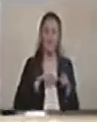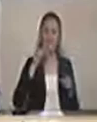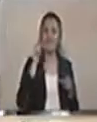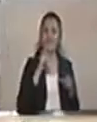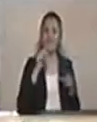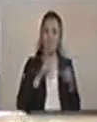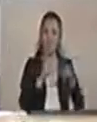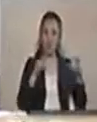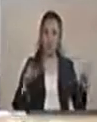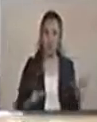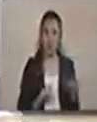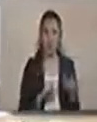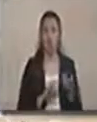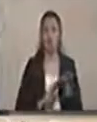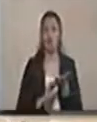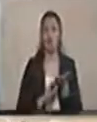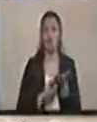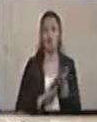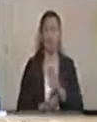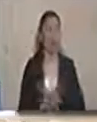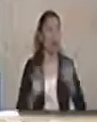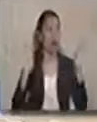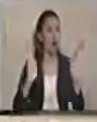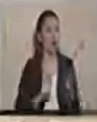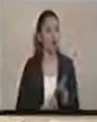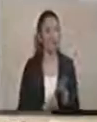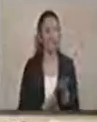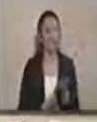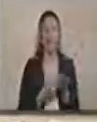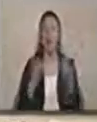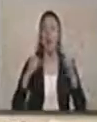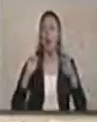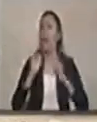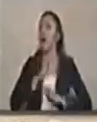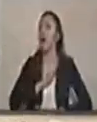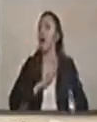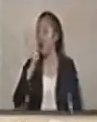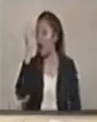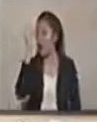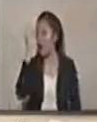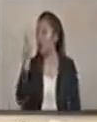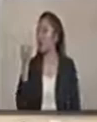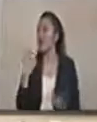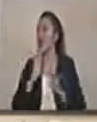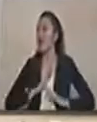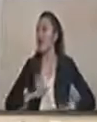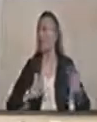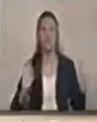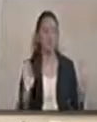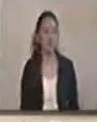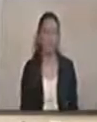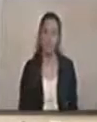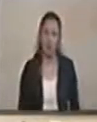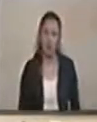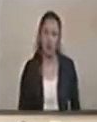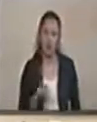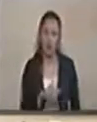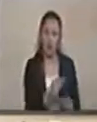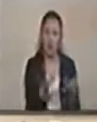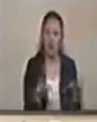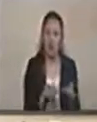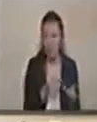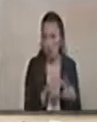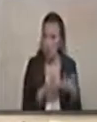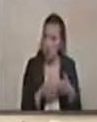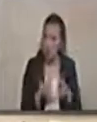no son una solución definitiva a la problemática del consumo de drogas, sí son un paso en ese sentido